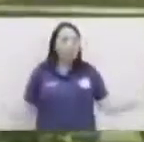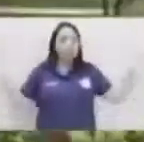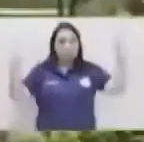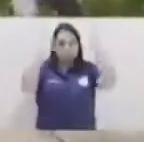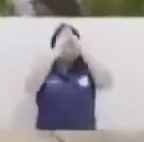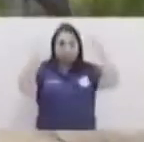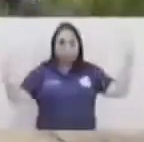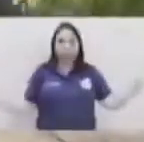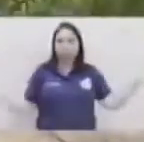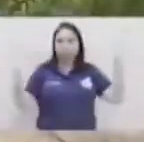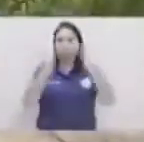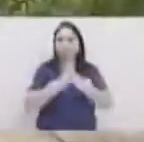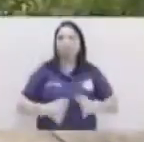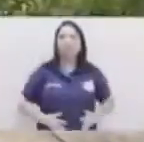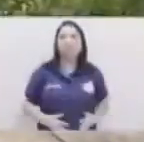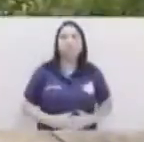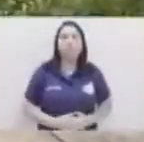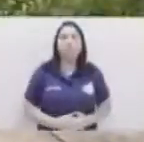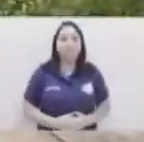Payasito lateral.